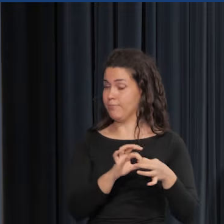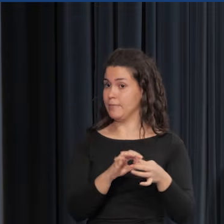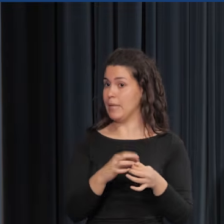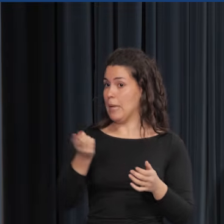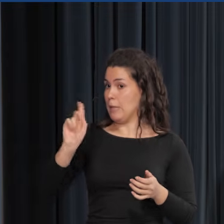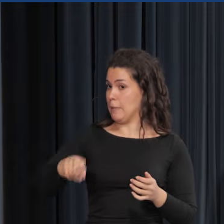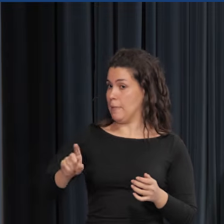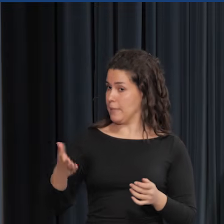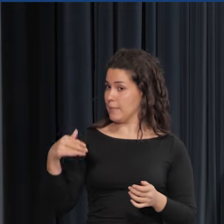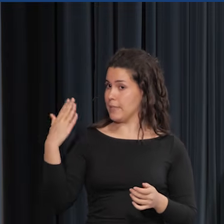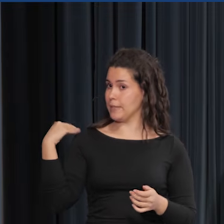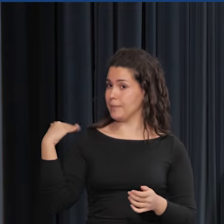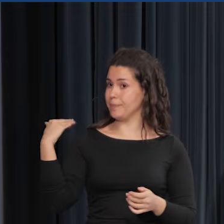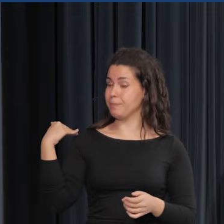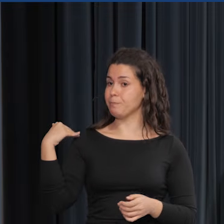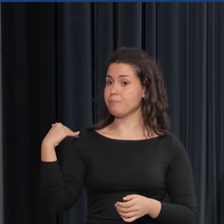se